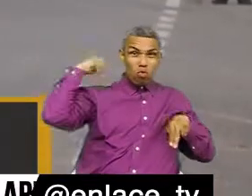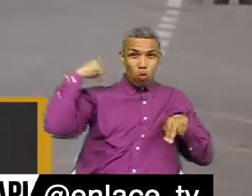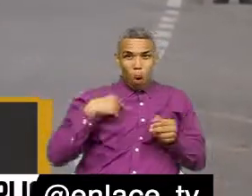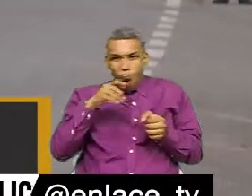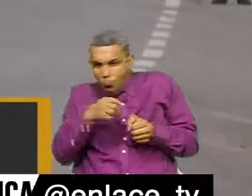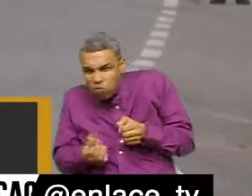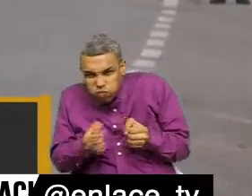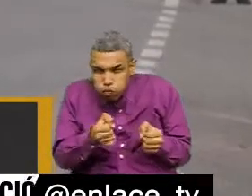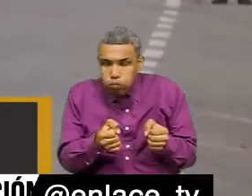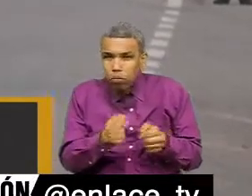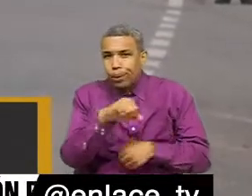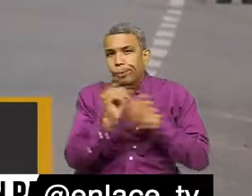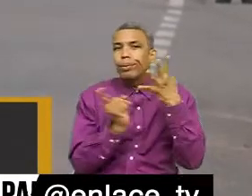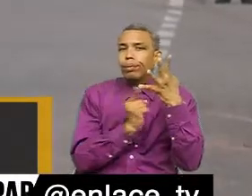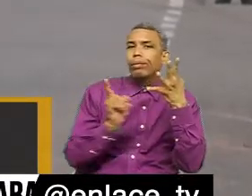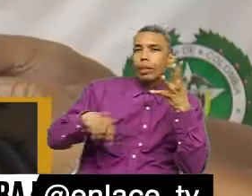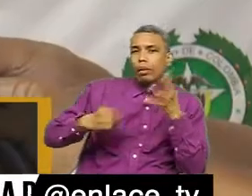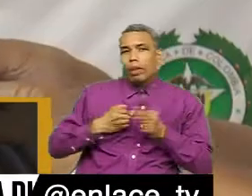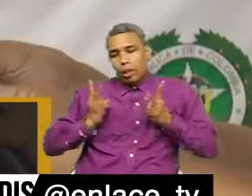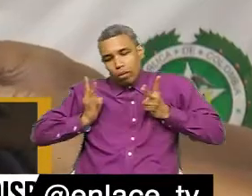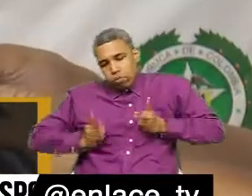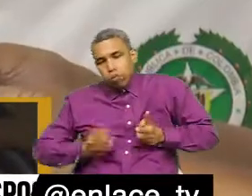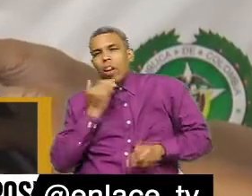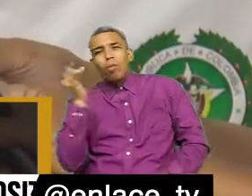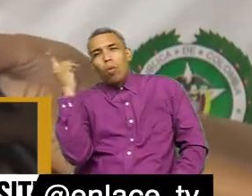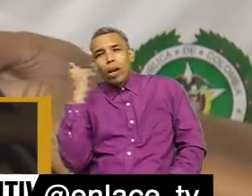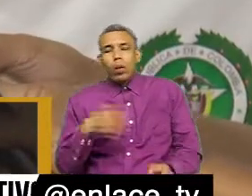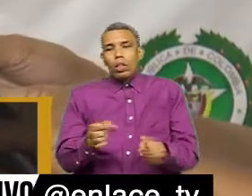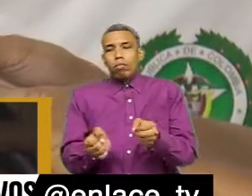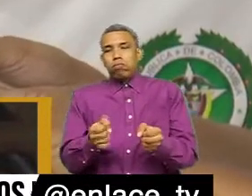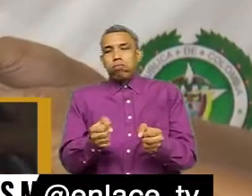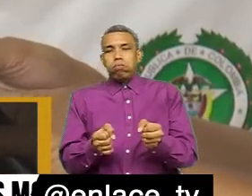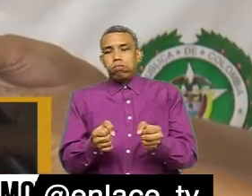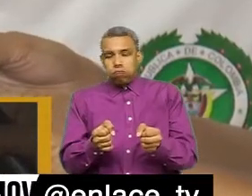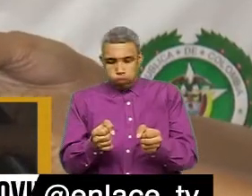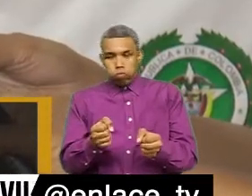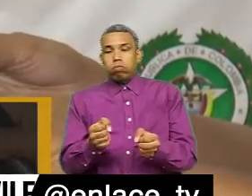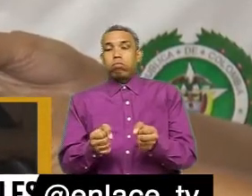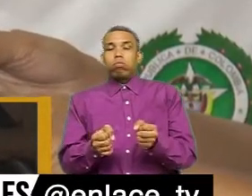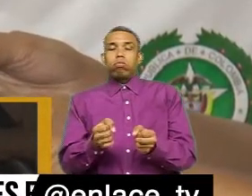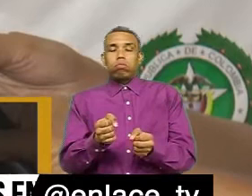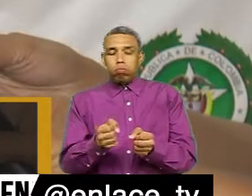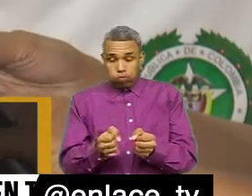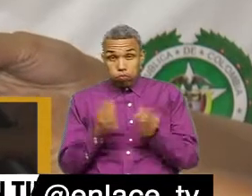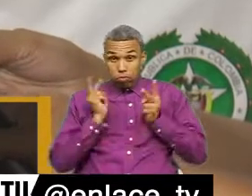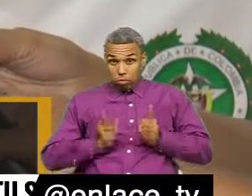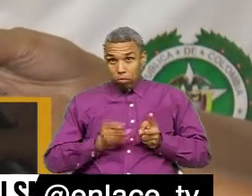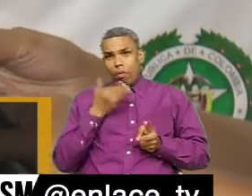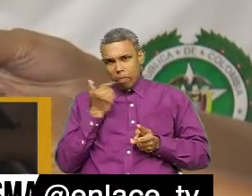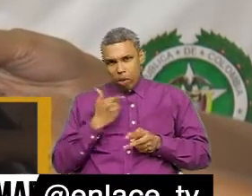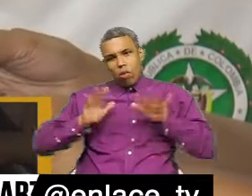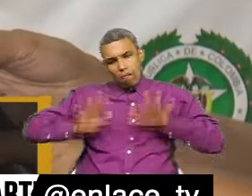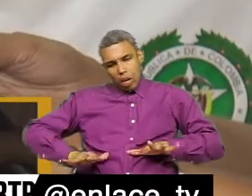largos, entre otras indicaciones. Vamos a tener puestos de control en la Lizama, en Puerto Boyacá, en Puerto